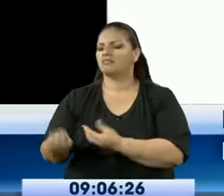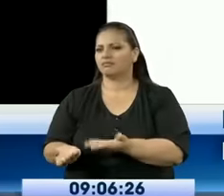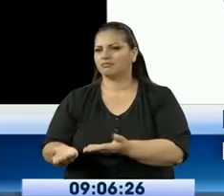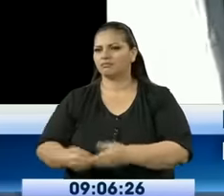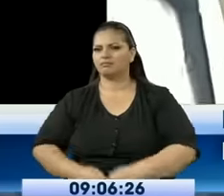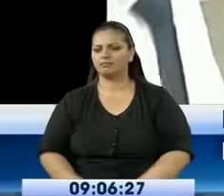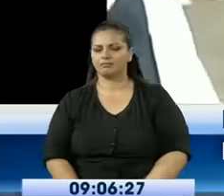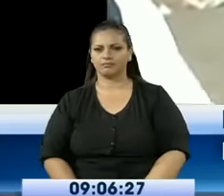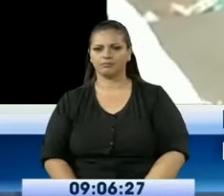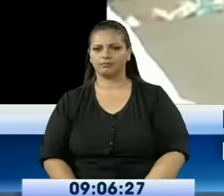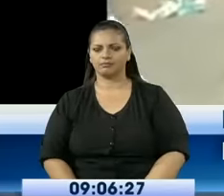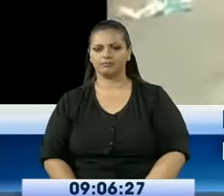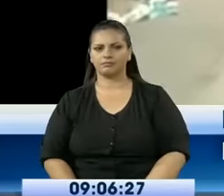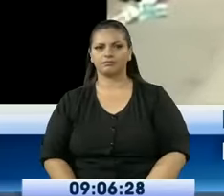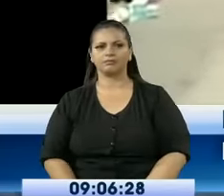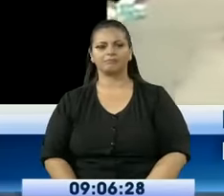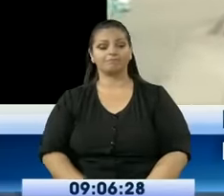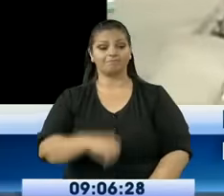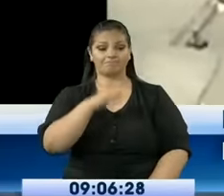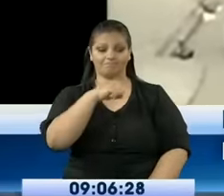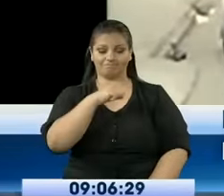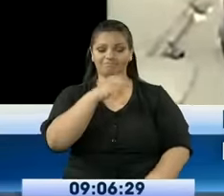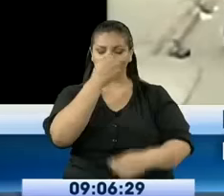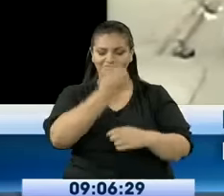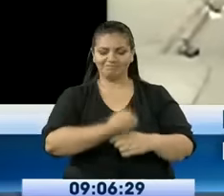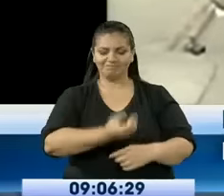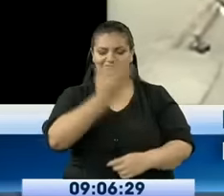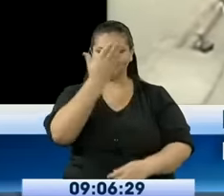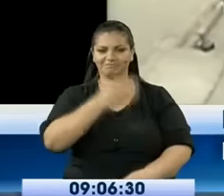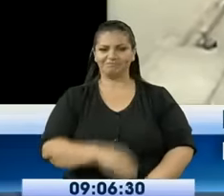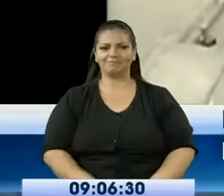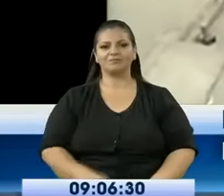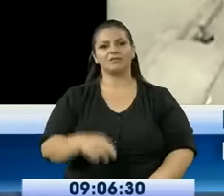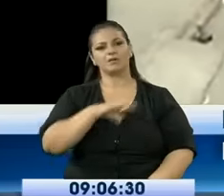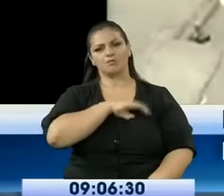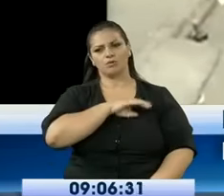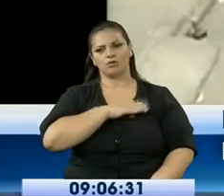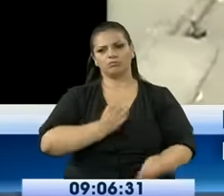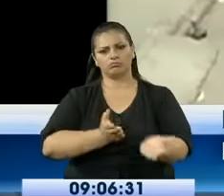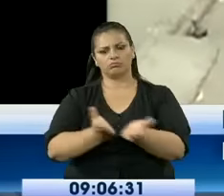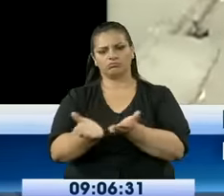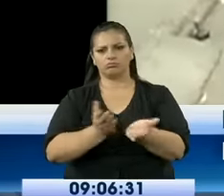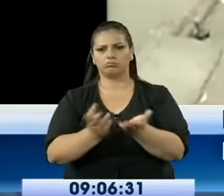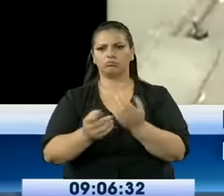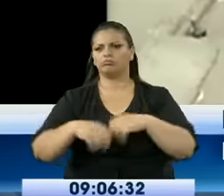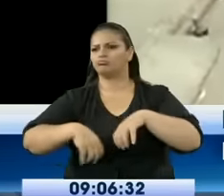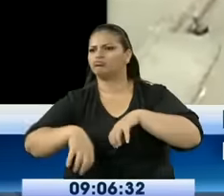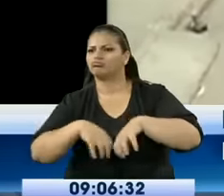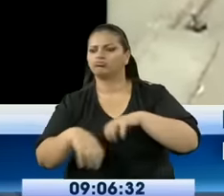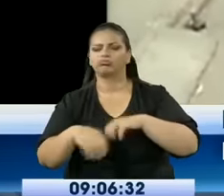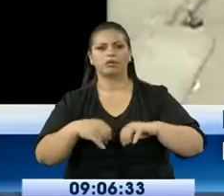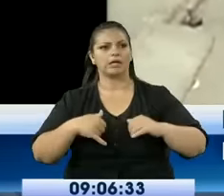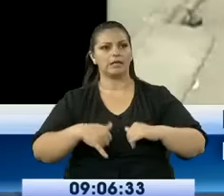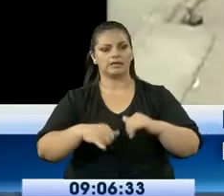entendido. Sí, buenos días. Nuestro servicio policial no desmaya. Esto es de mañana, tarde,